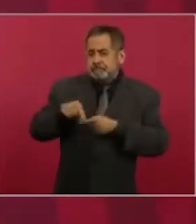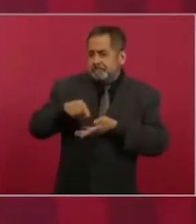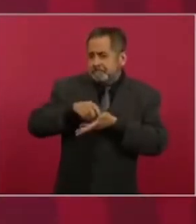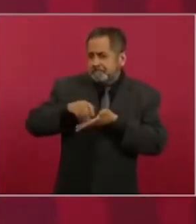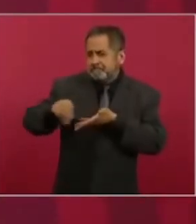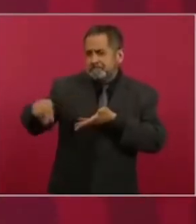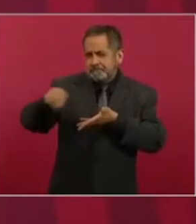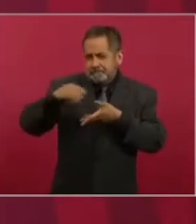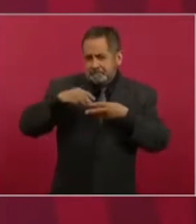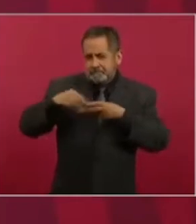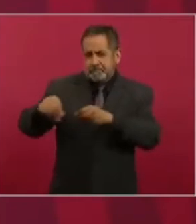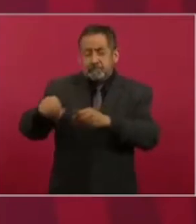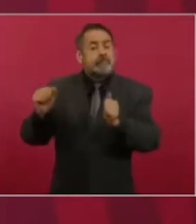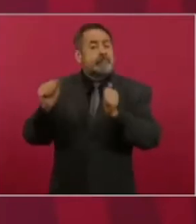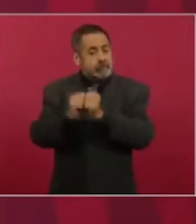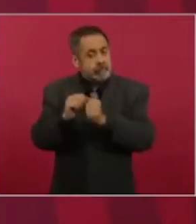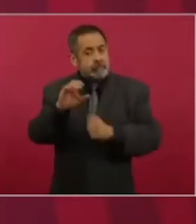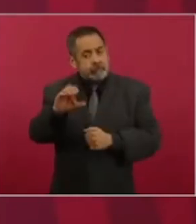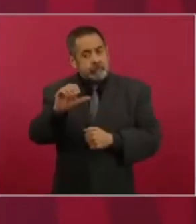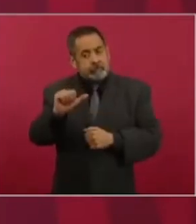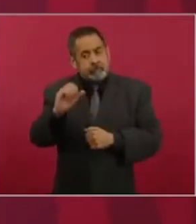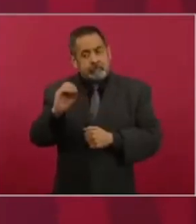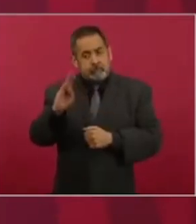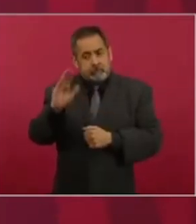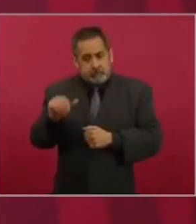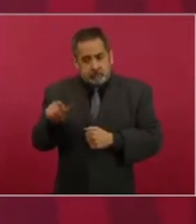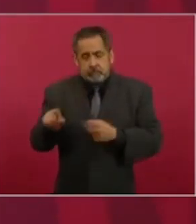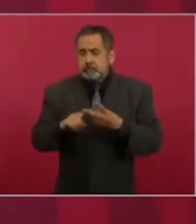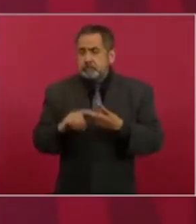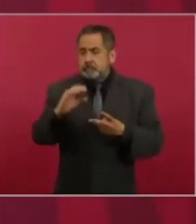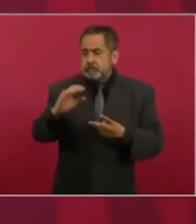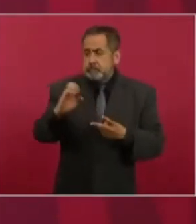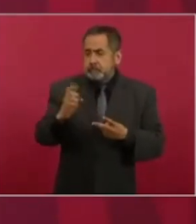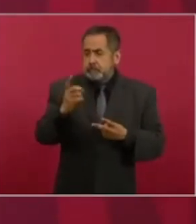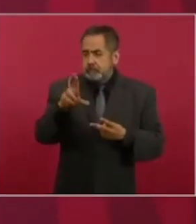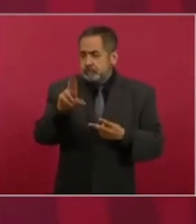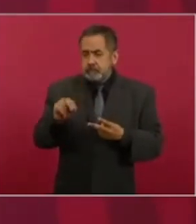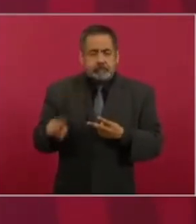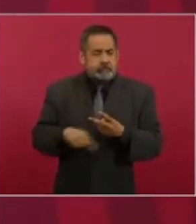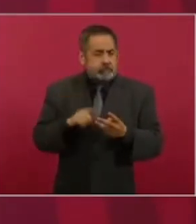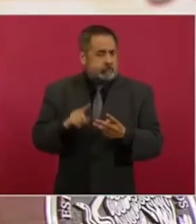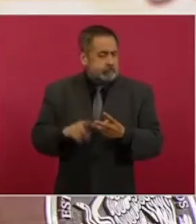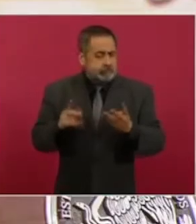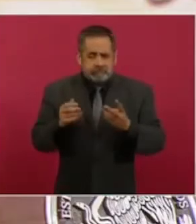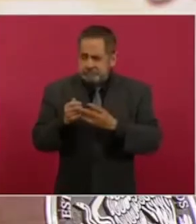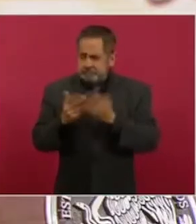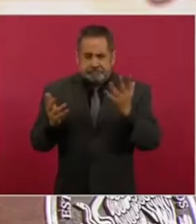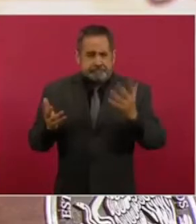y sembrar caobas y cedros.